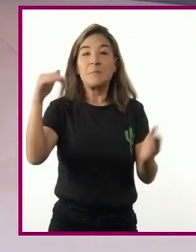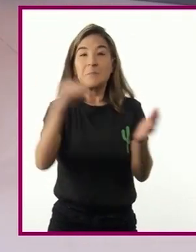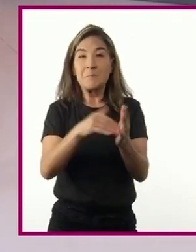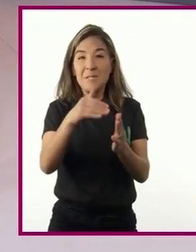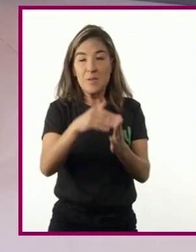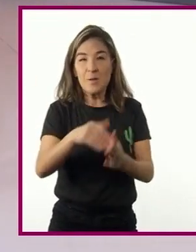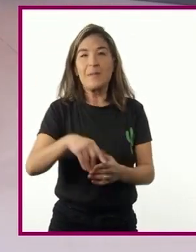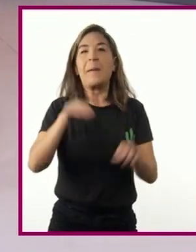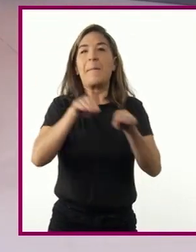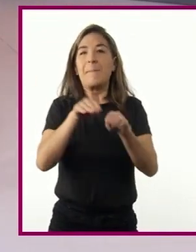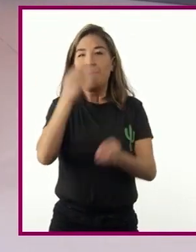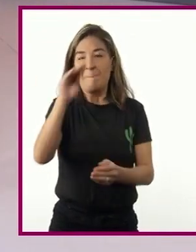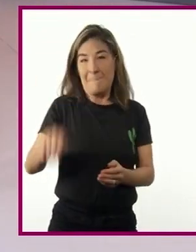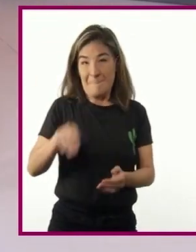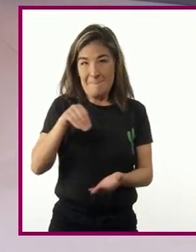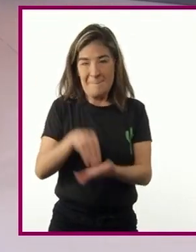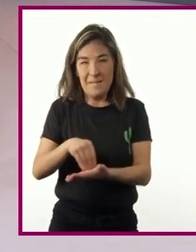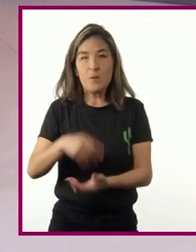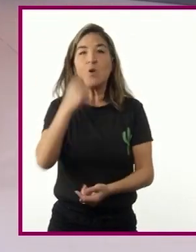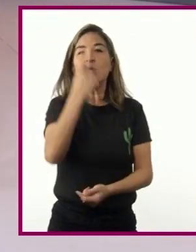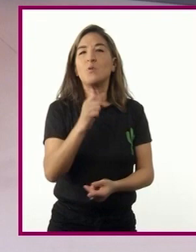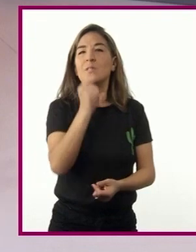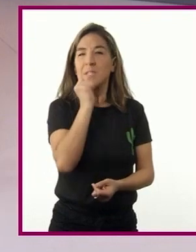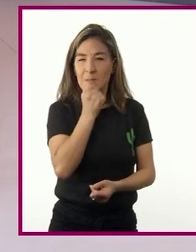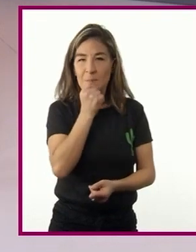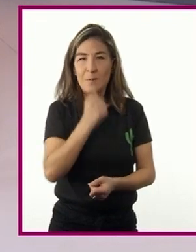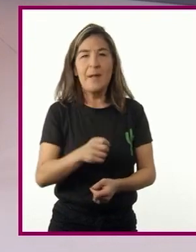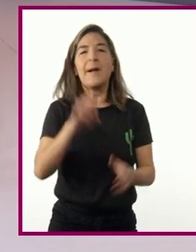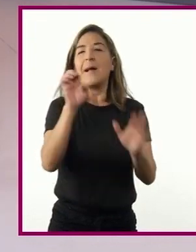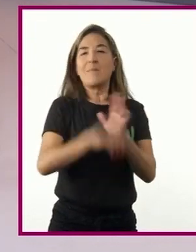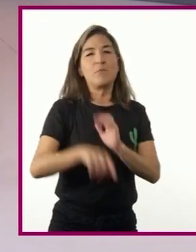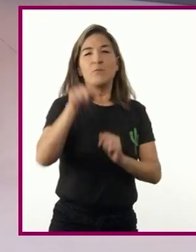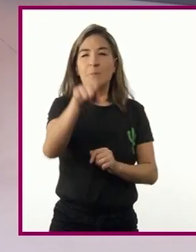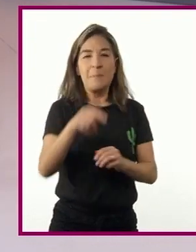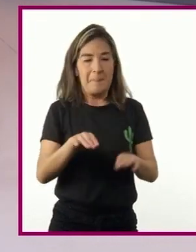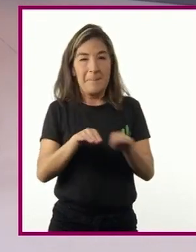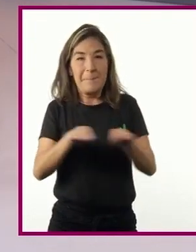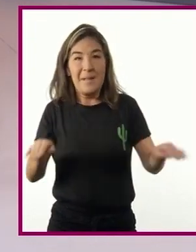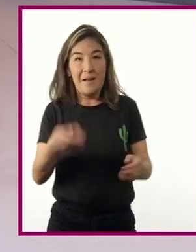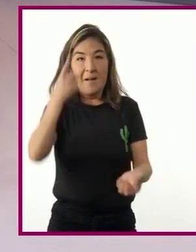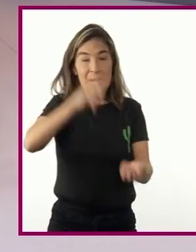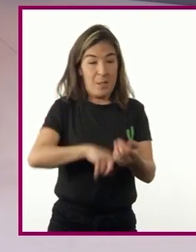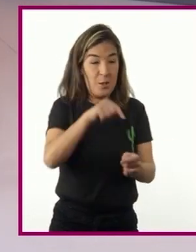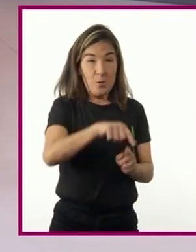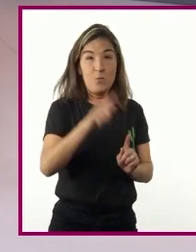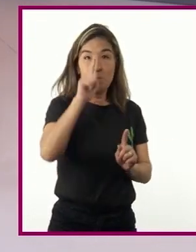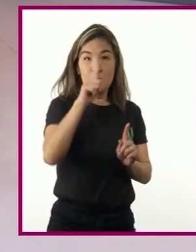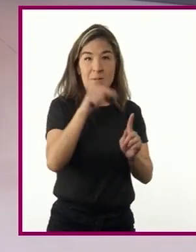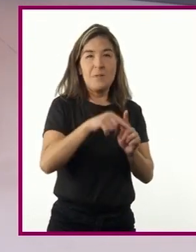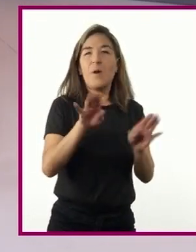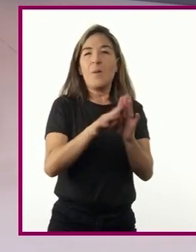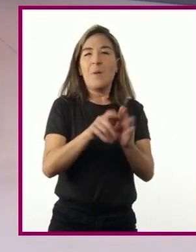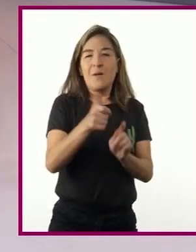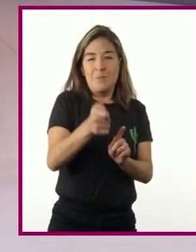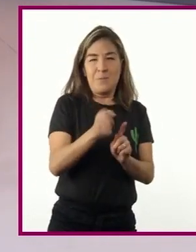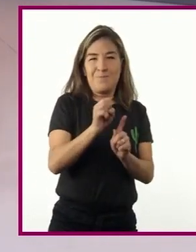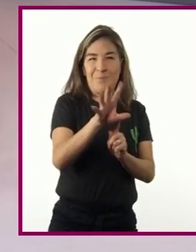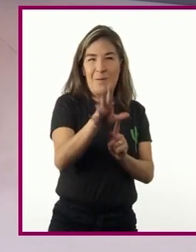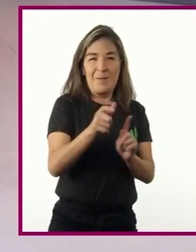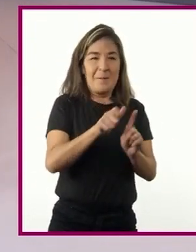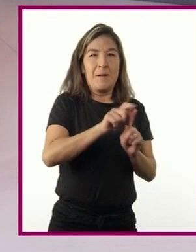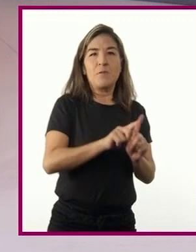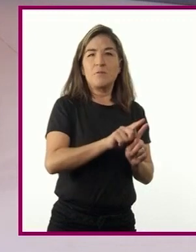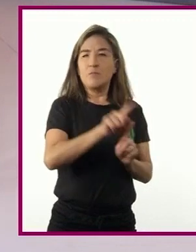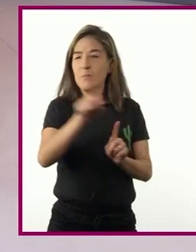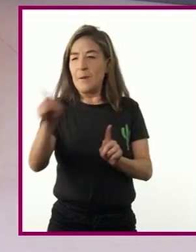metros en un segundo. Si pudieras medir la velocidad con la que sale la luz de un láser, obtendrías un